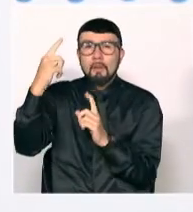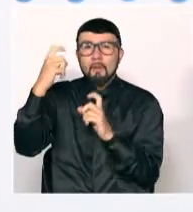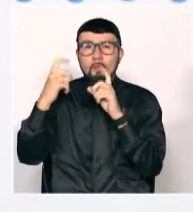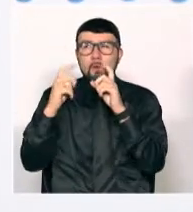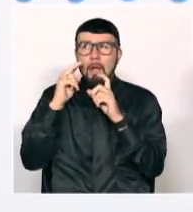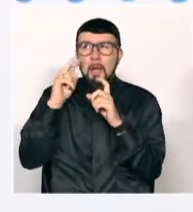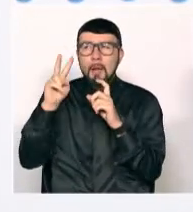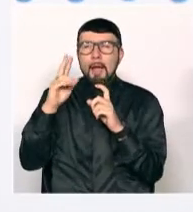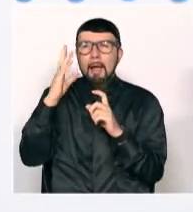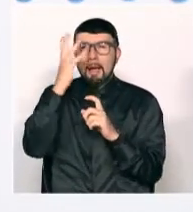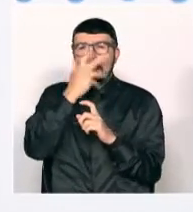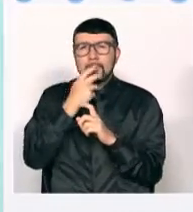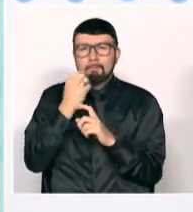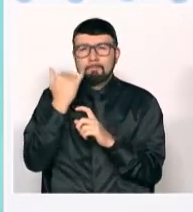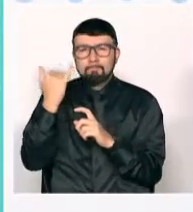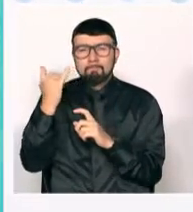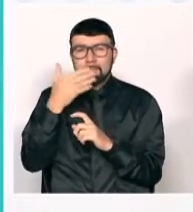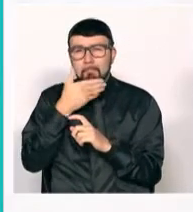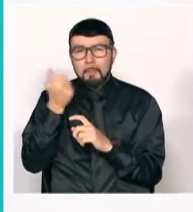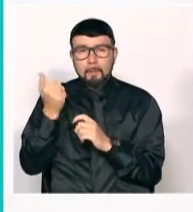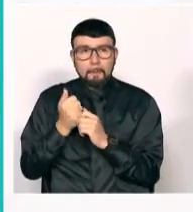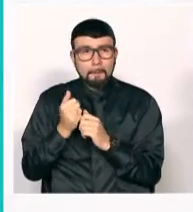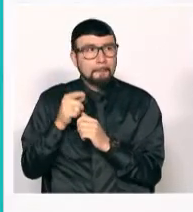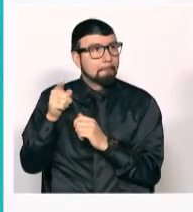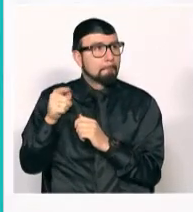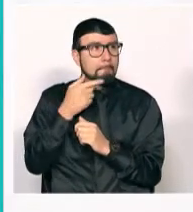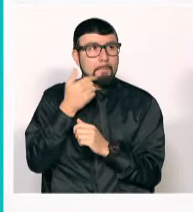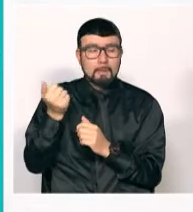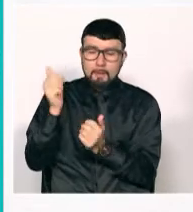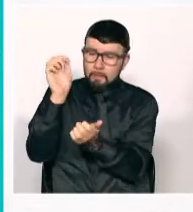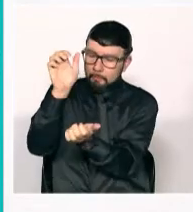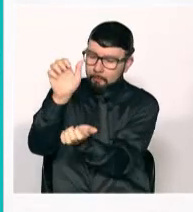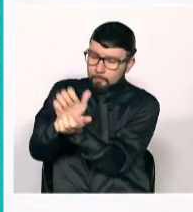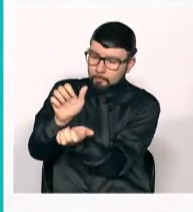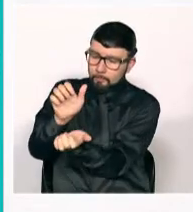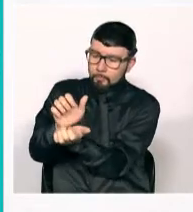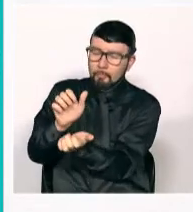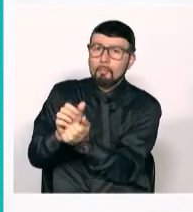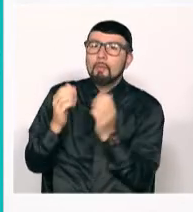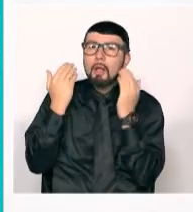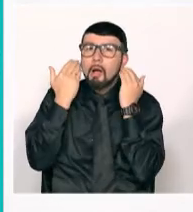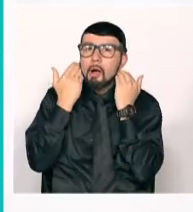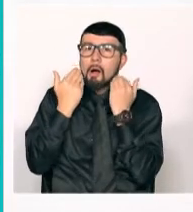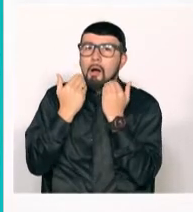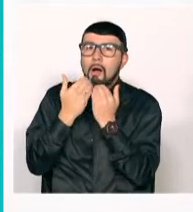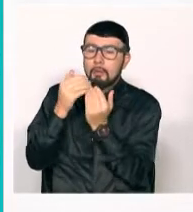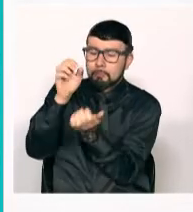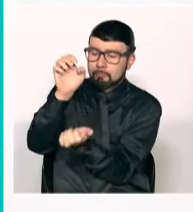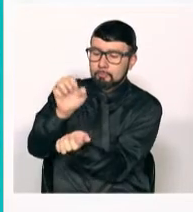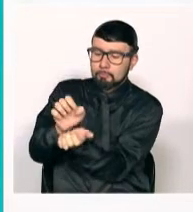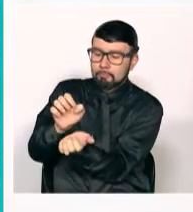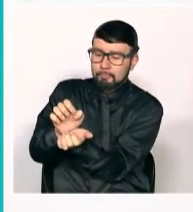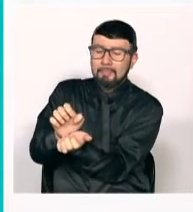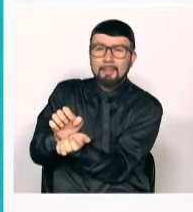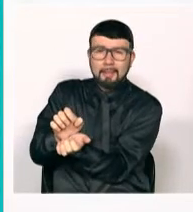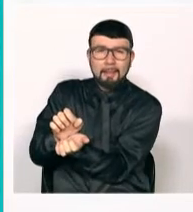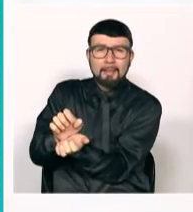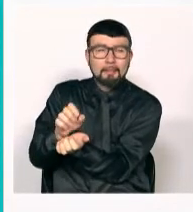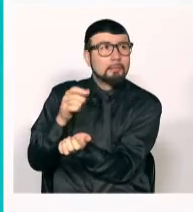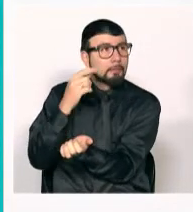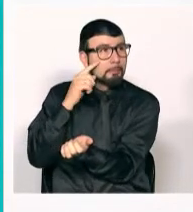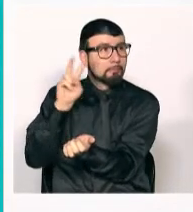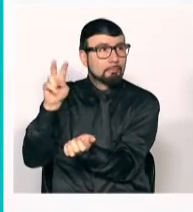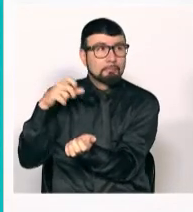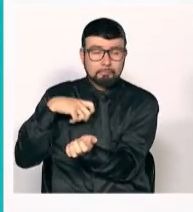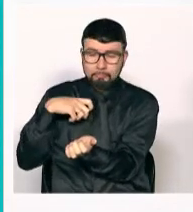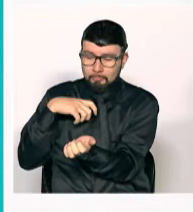mejor. Y el hueso mandibular, la mandíbula, tiene el cóndilo, como lo podemos ver en esta